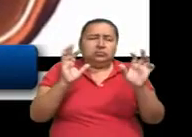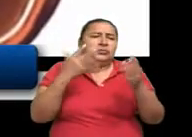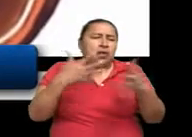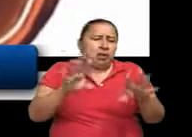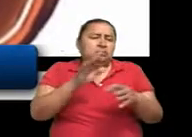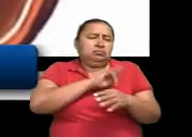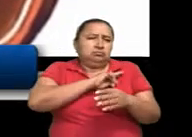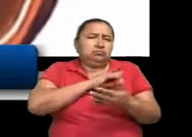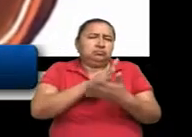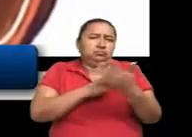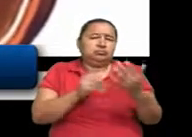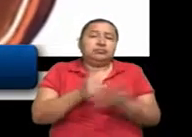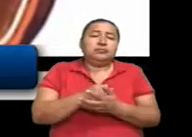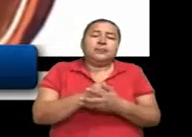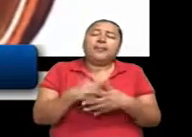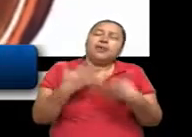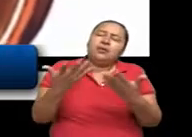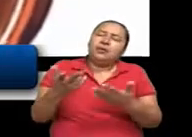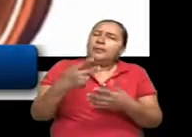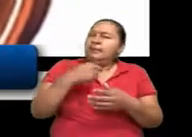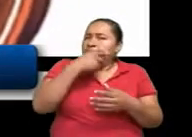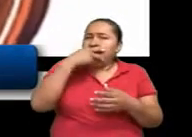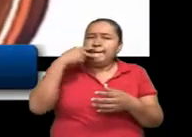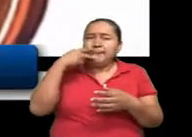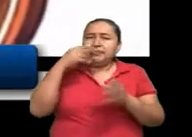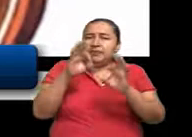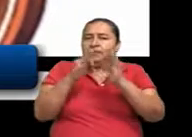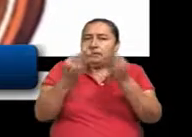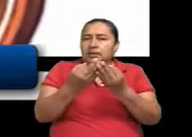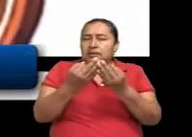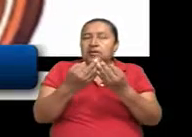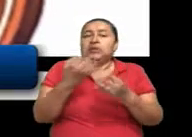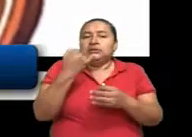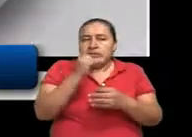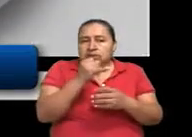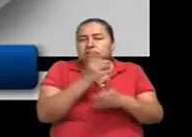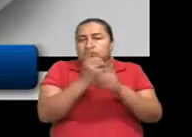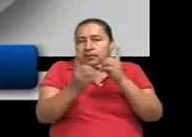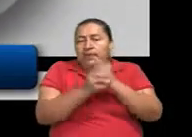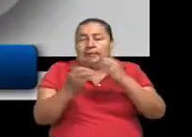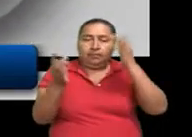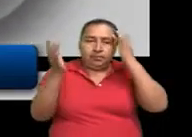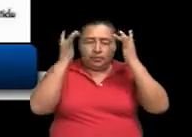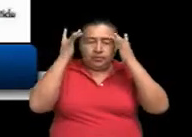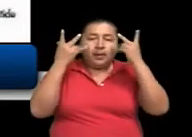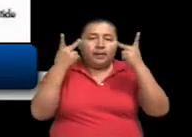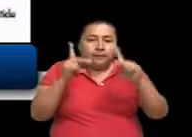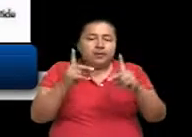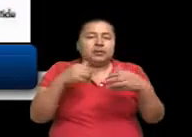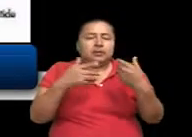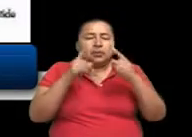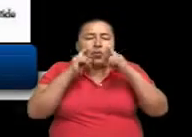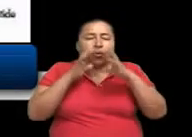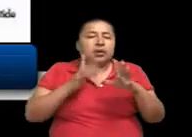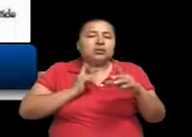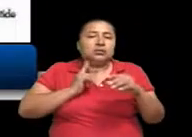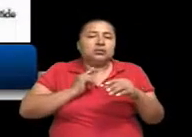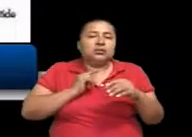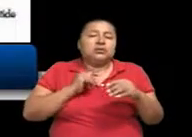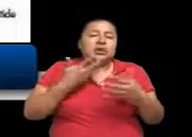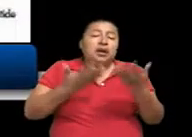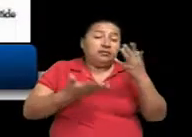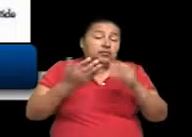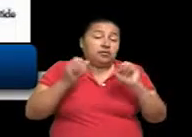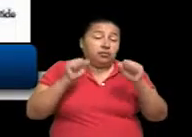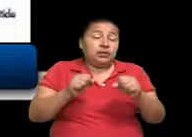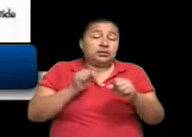han pasado. Ahora, para que los padres no se preocupen tanto, bueno, hay que preocuparse, pero también hay que tener prudencia en este caso. Suele pasar